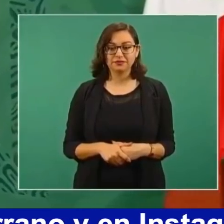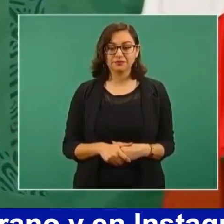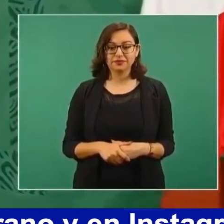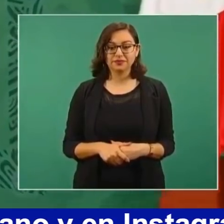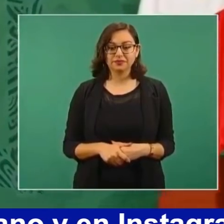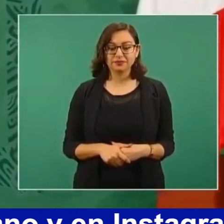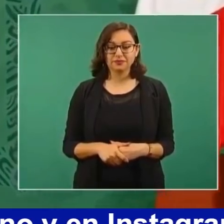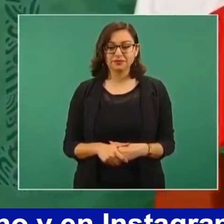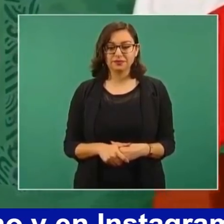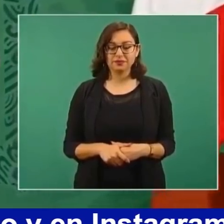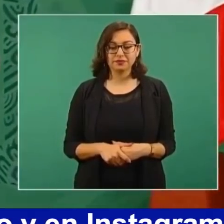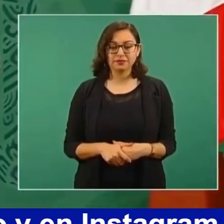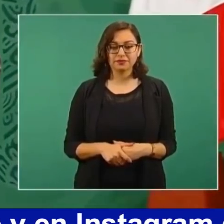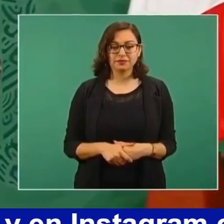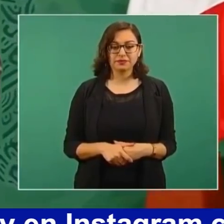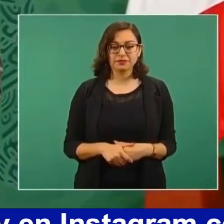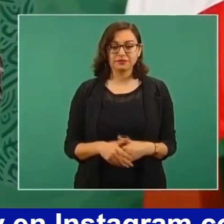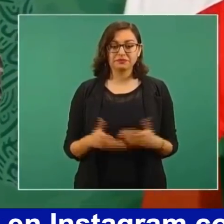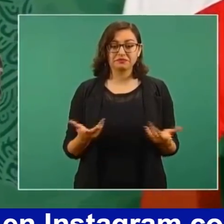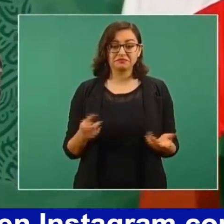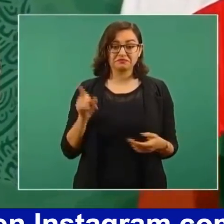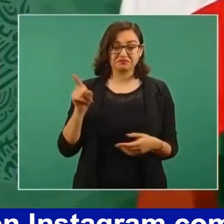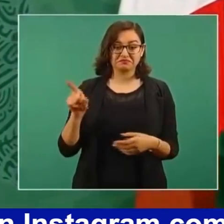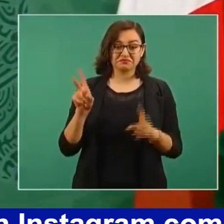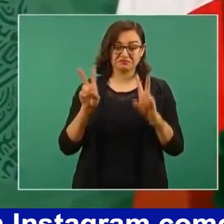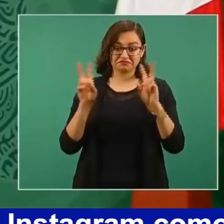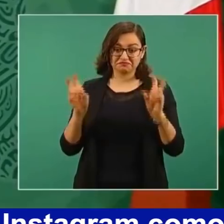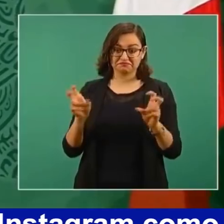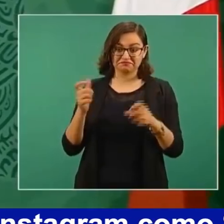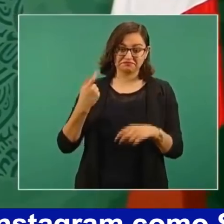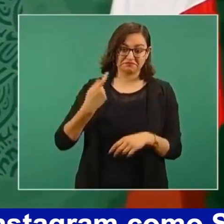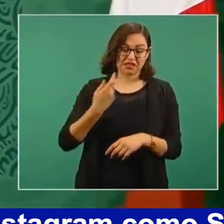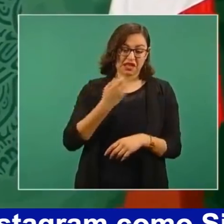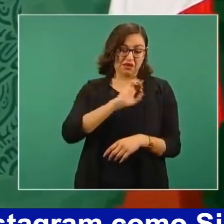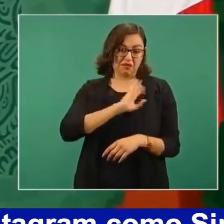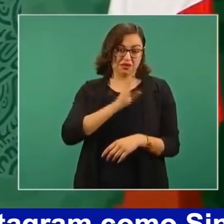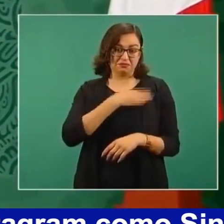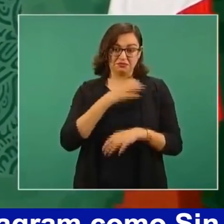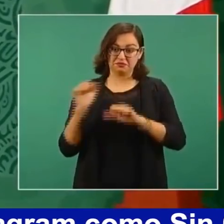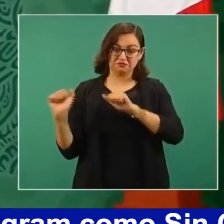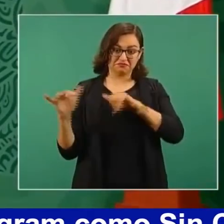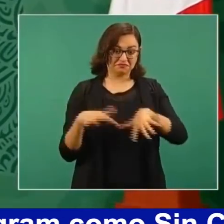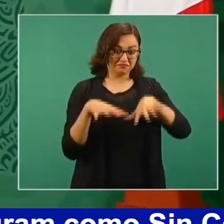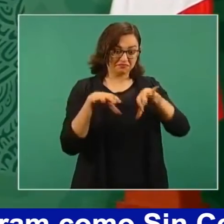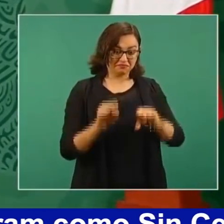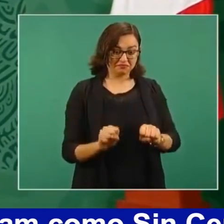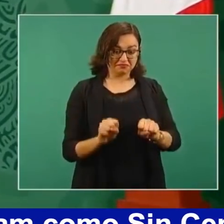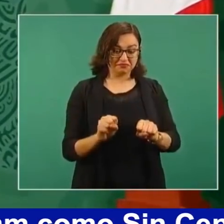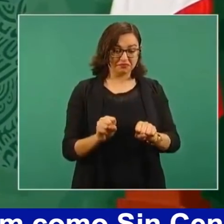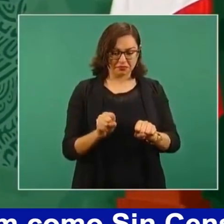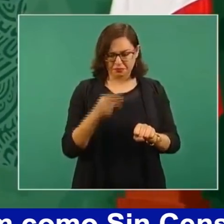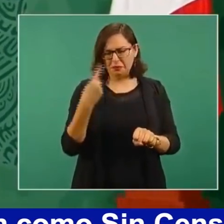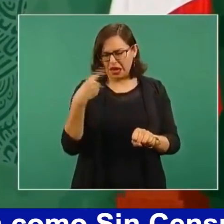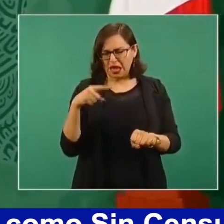esta invasión, sino todas, es para saquear.